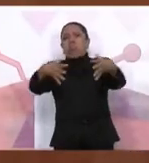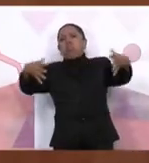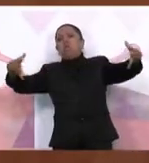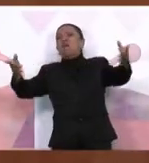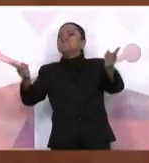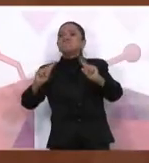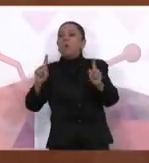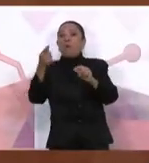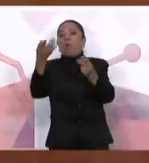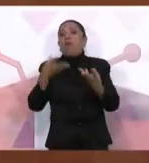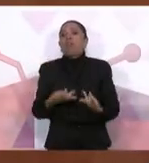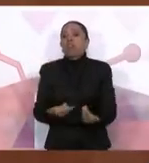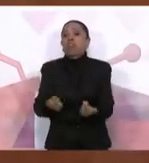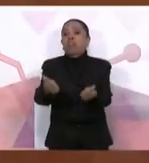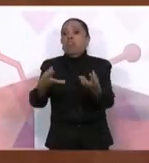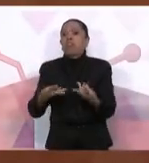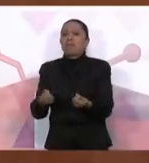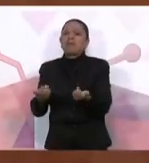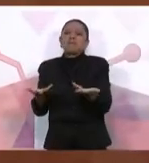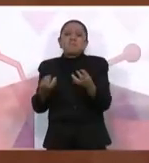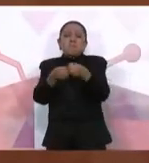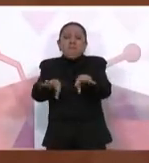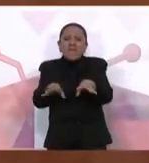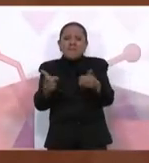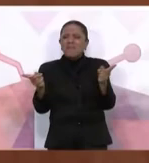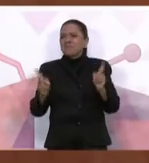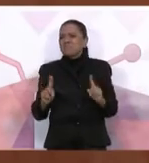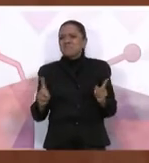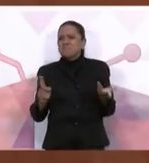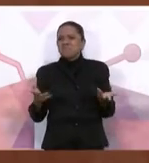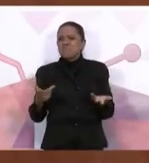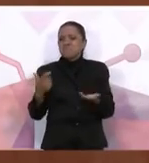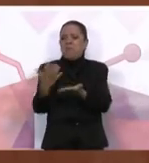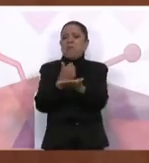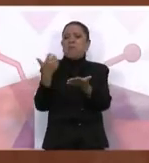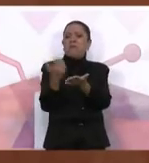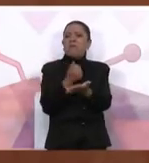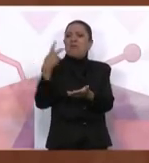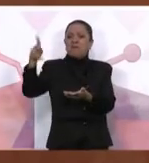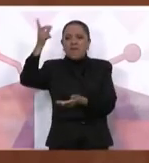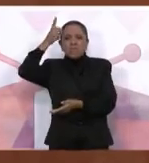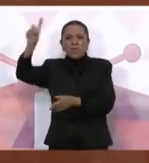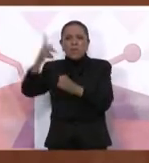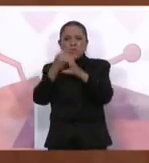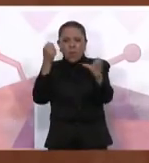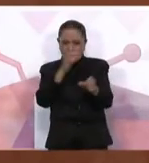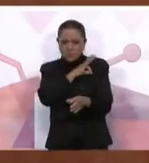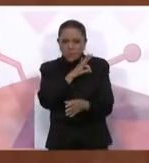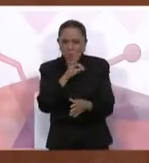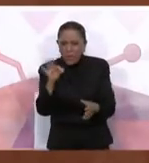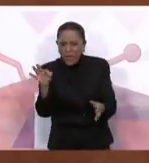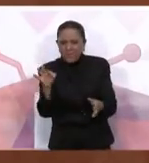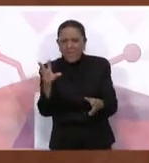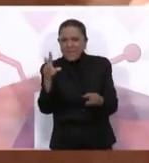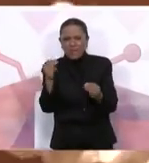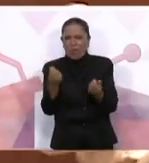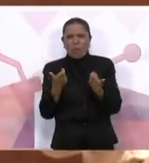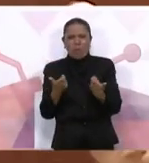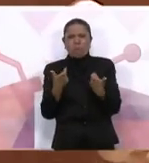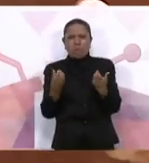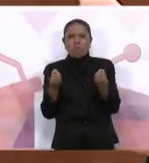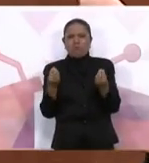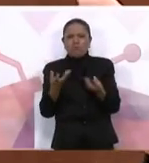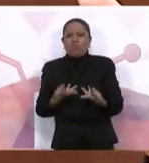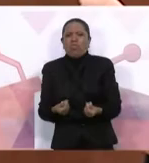un de mérito al ingreso del propio concesionario ahora por otro lado también hay que renovar